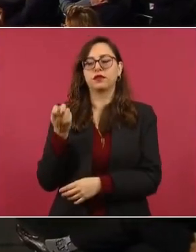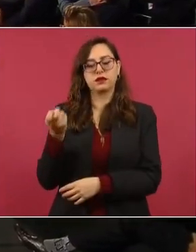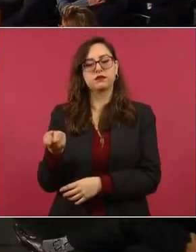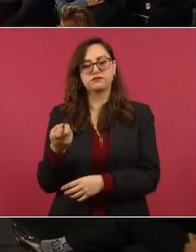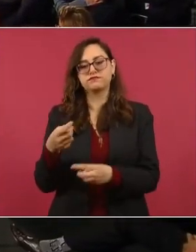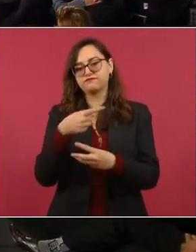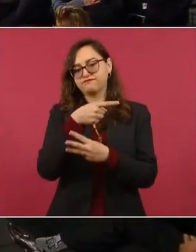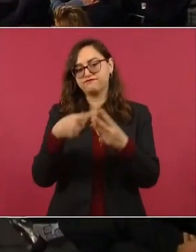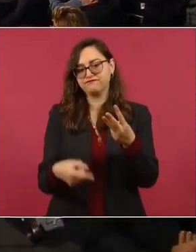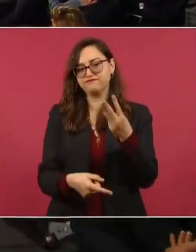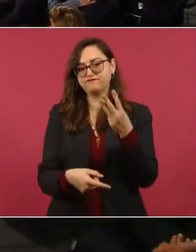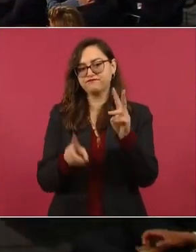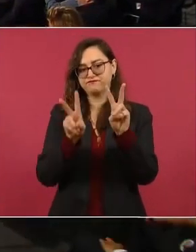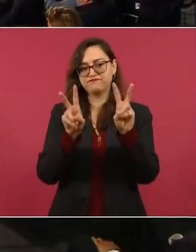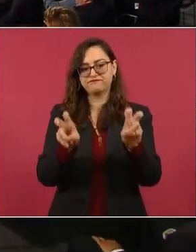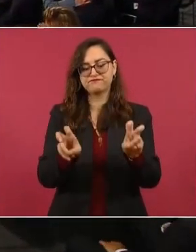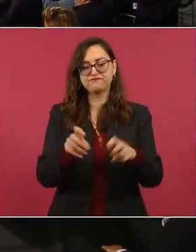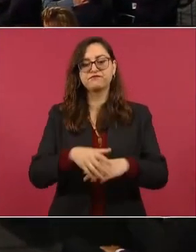Bush.